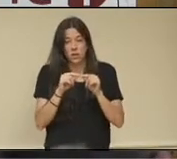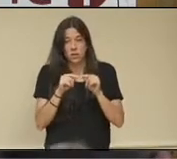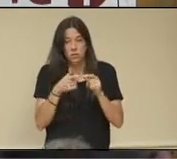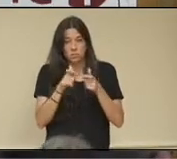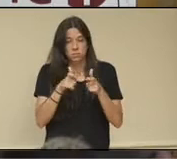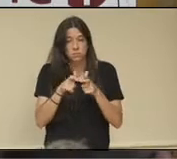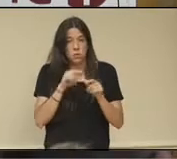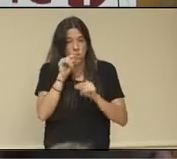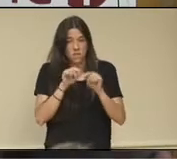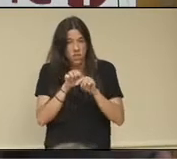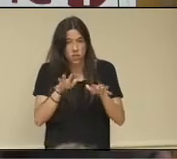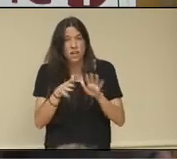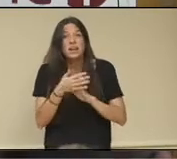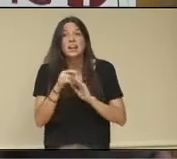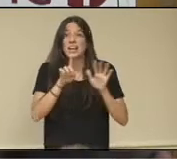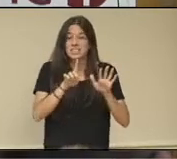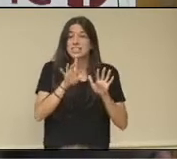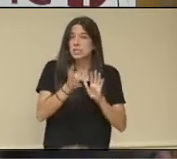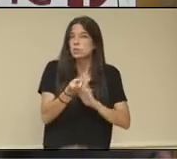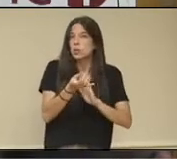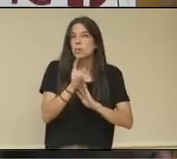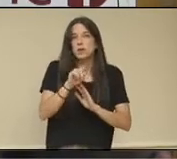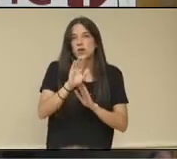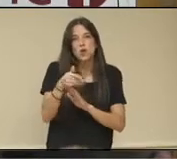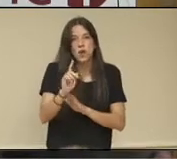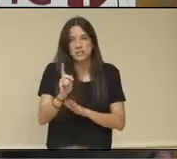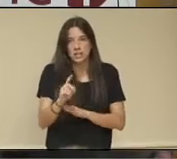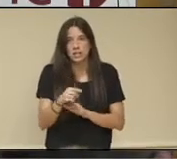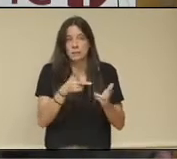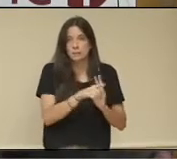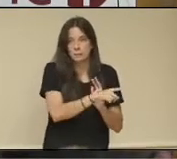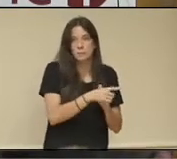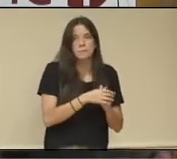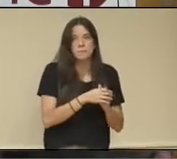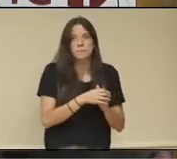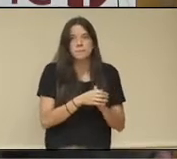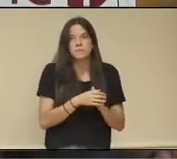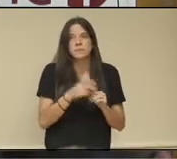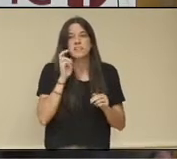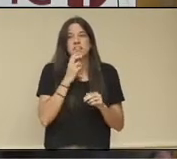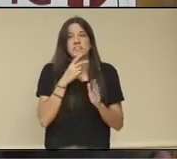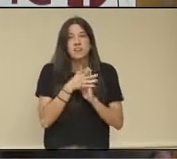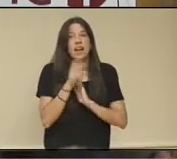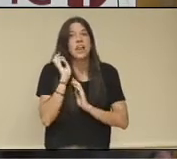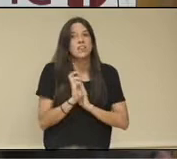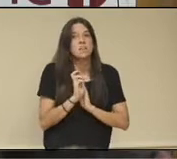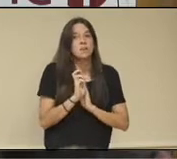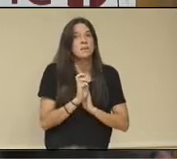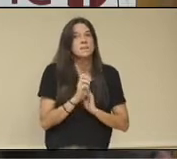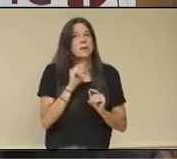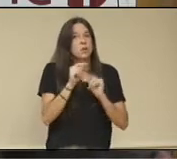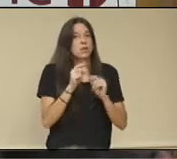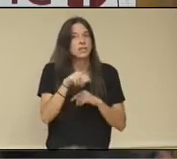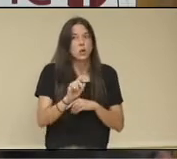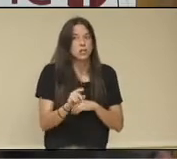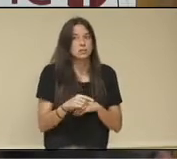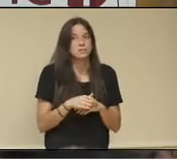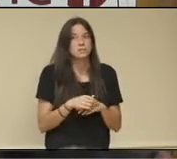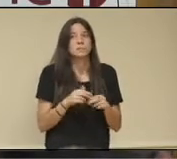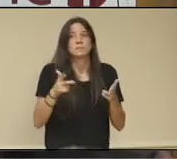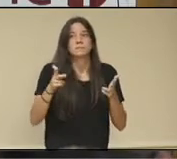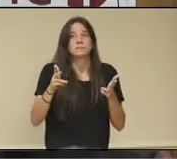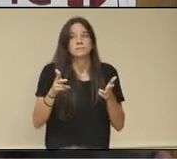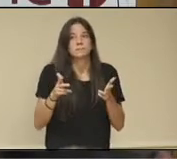produce, pero no la secreta al exterior, con lo que la cepa no es virulenta. Por lo tanto, un 2% del genoma está regulado por